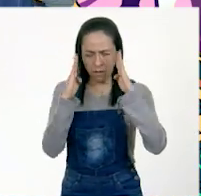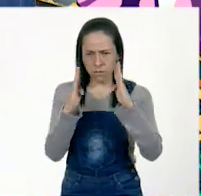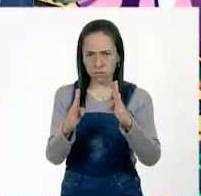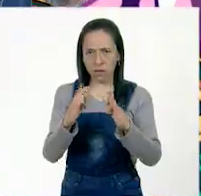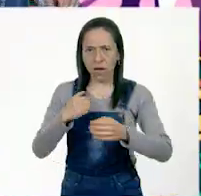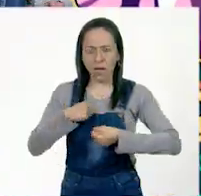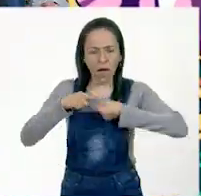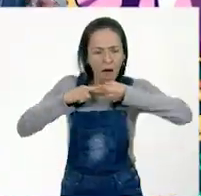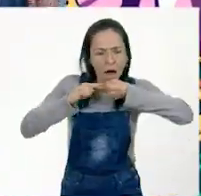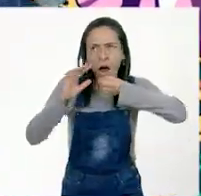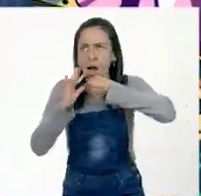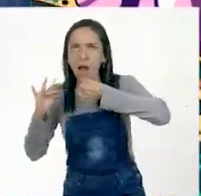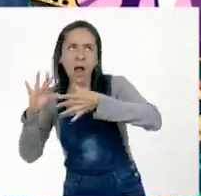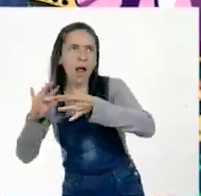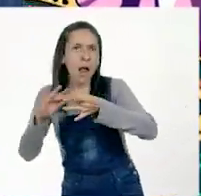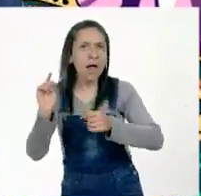reportaje.